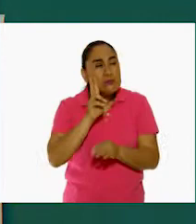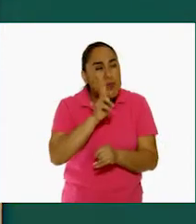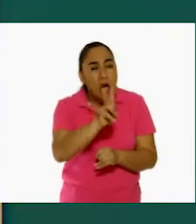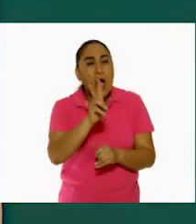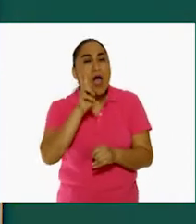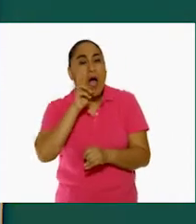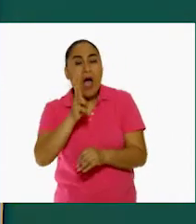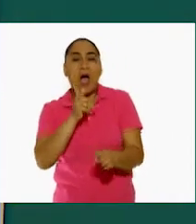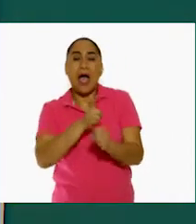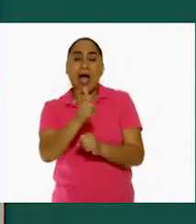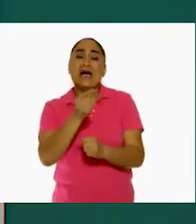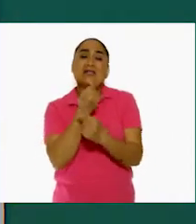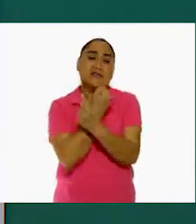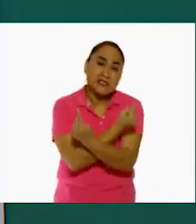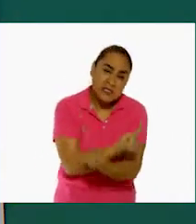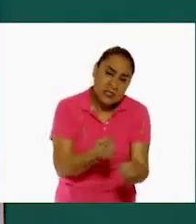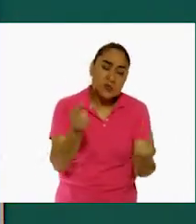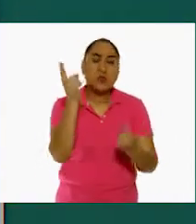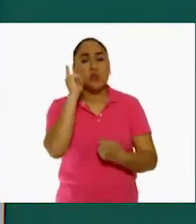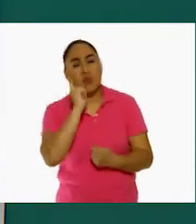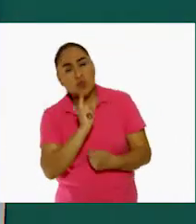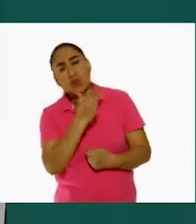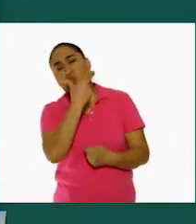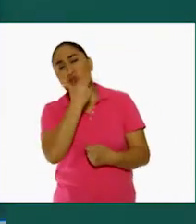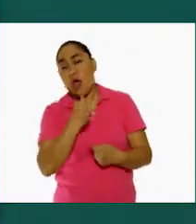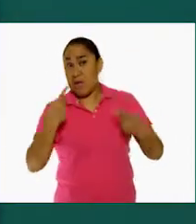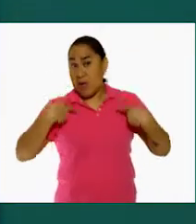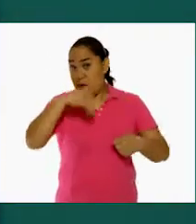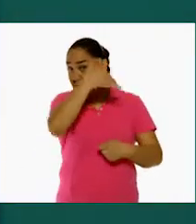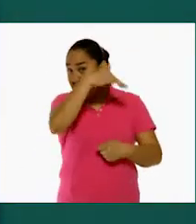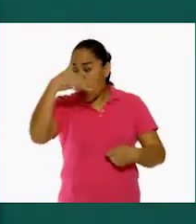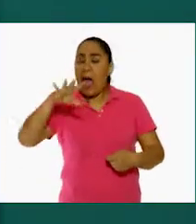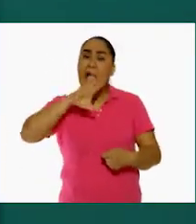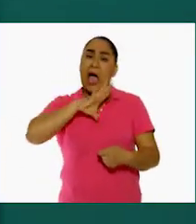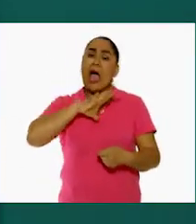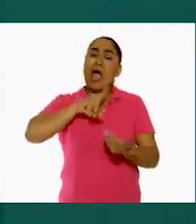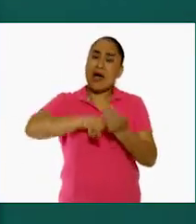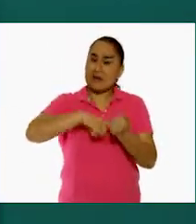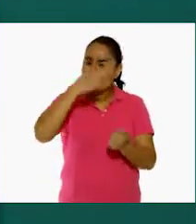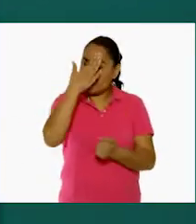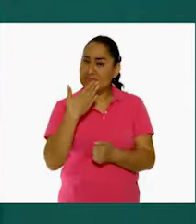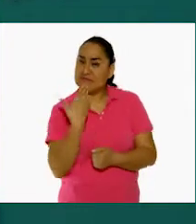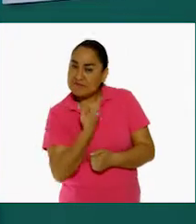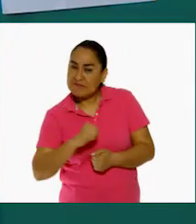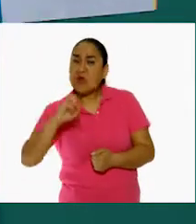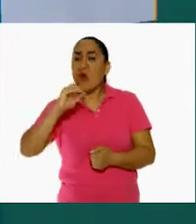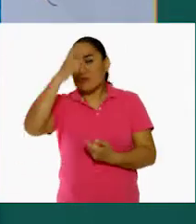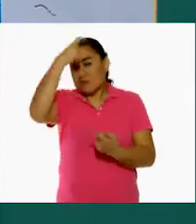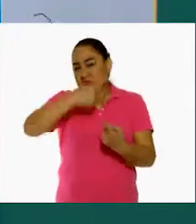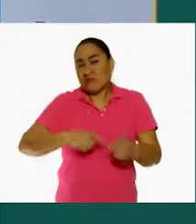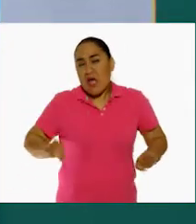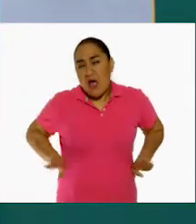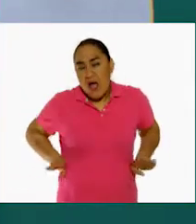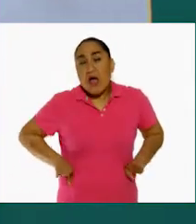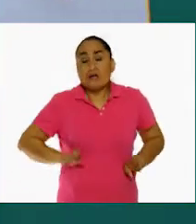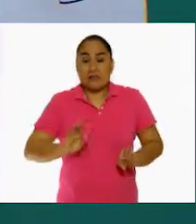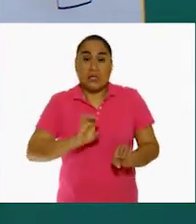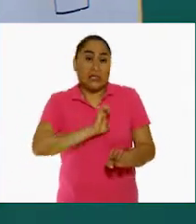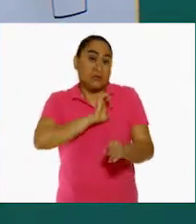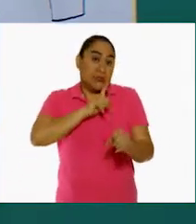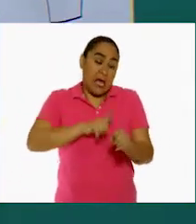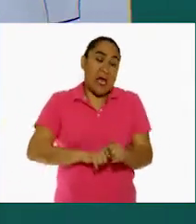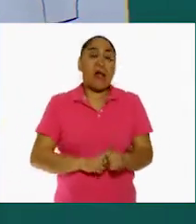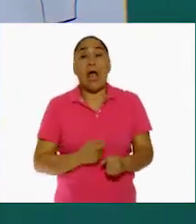que niñas y niños, así como personas adultas, tienen grandes habilidades y cualidades que les hacen especiales.